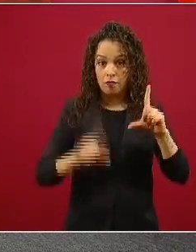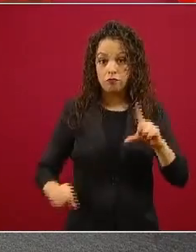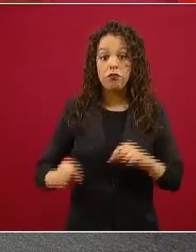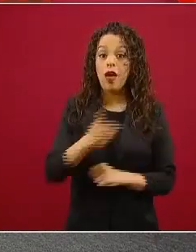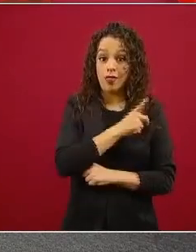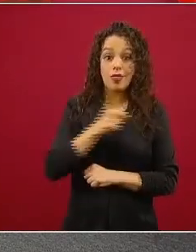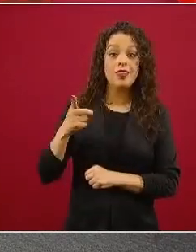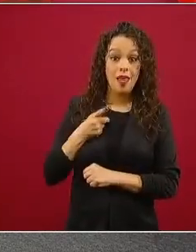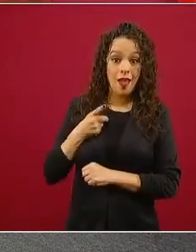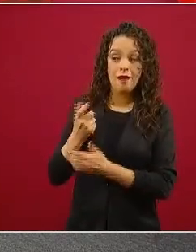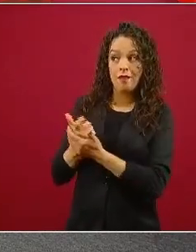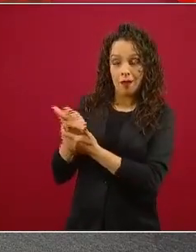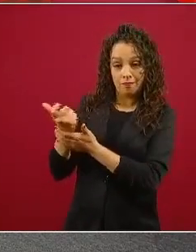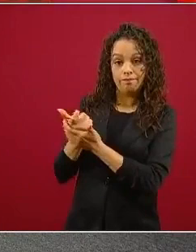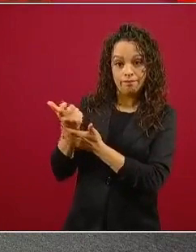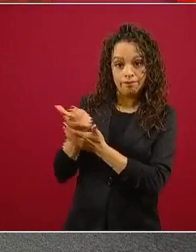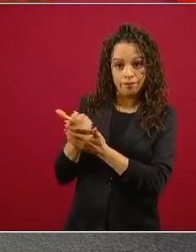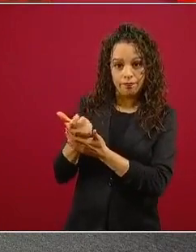en el futuro